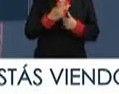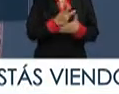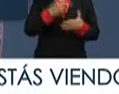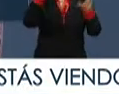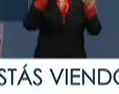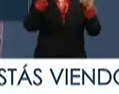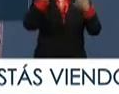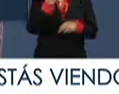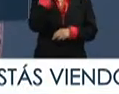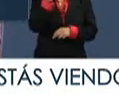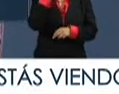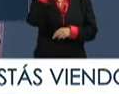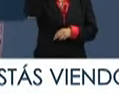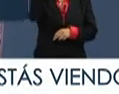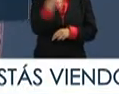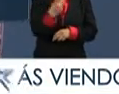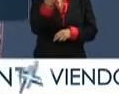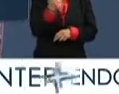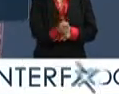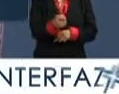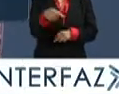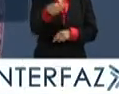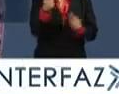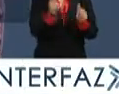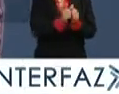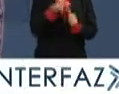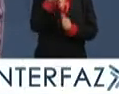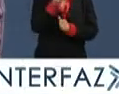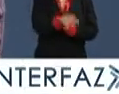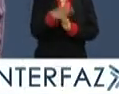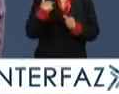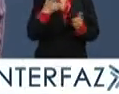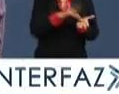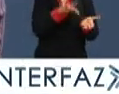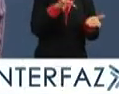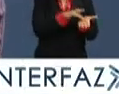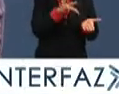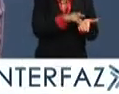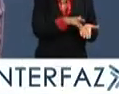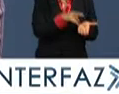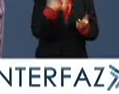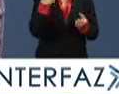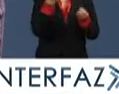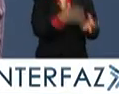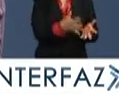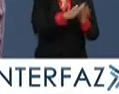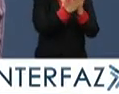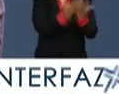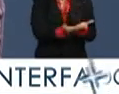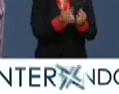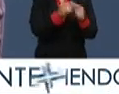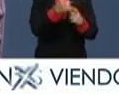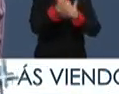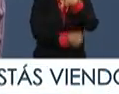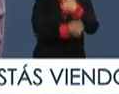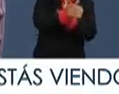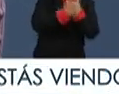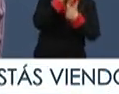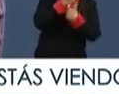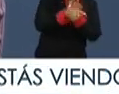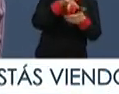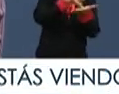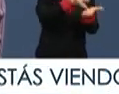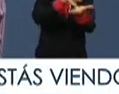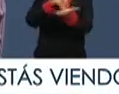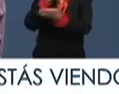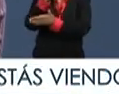llama Escuelas México, el cual a través de de incentivos y donación de libros y concursos apoya